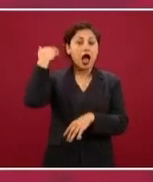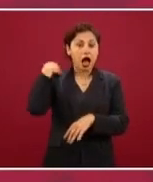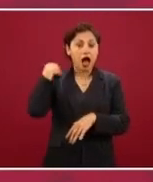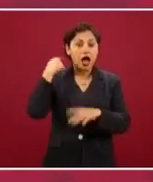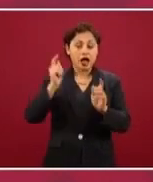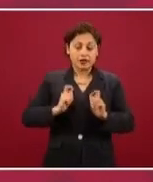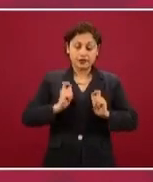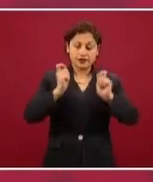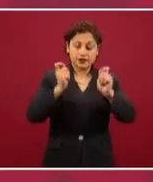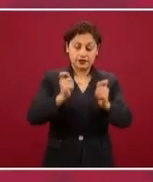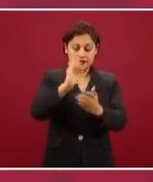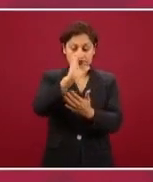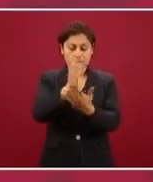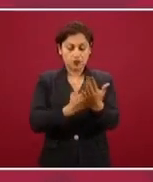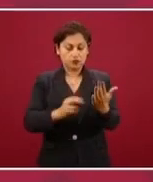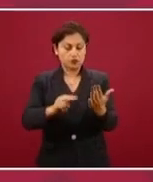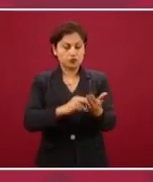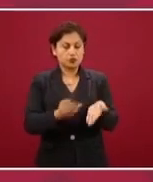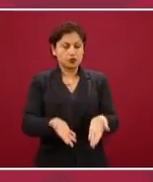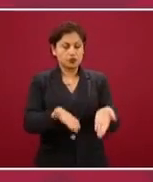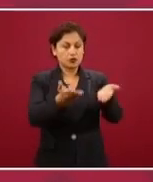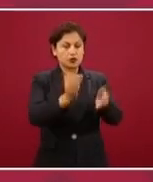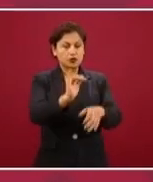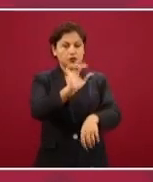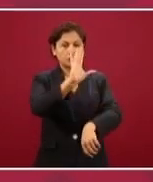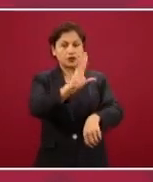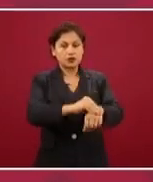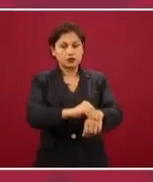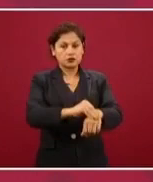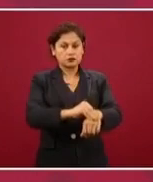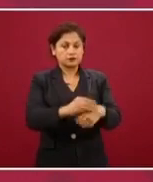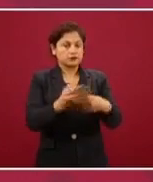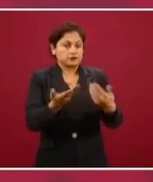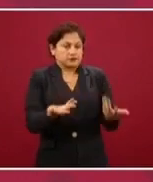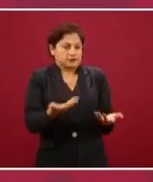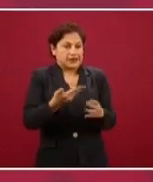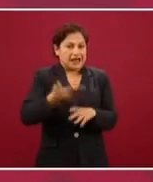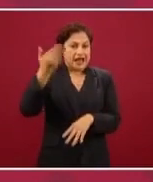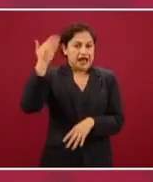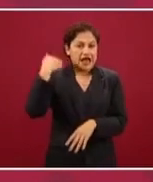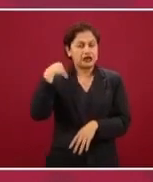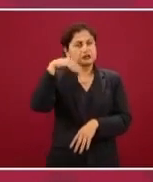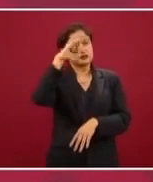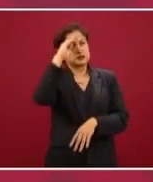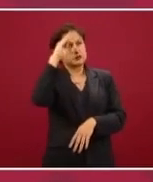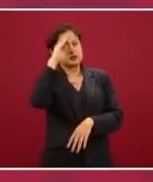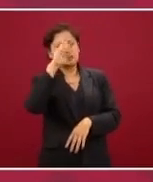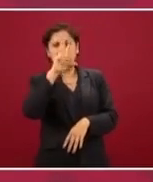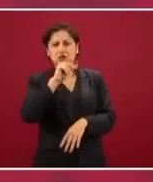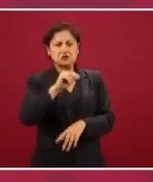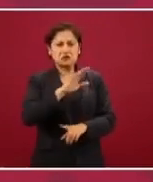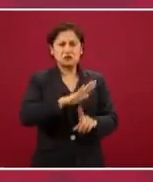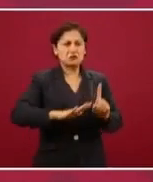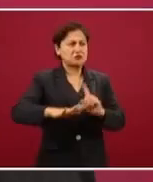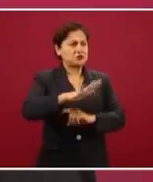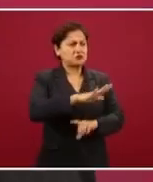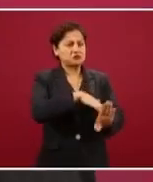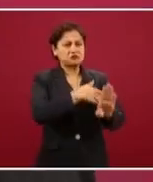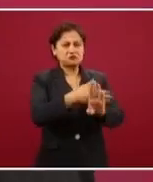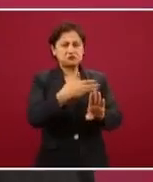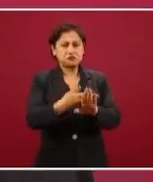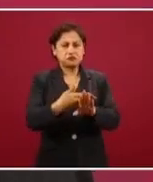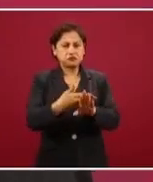era conveniente, ¿para qué entregaron los permisos a la planta?